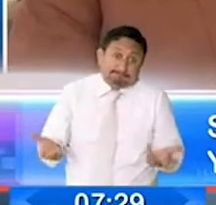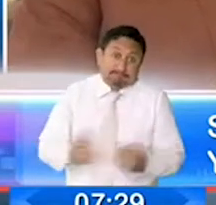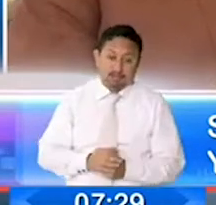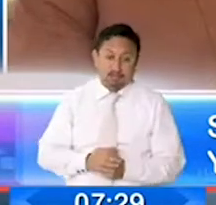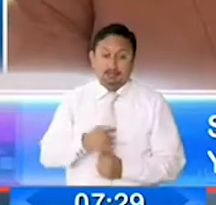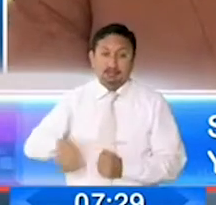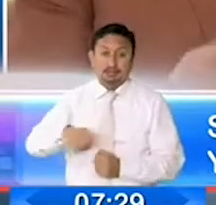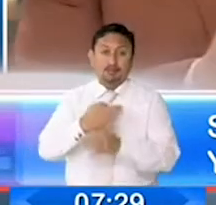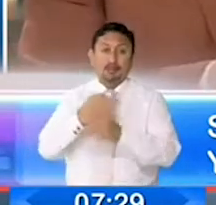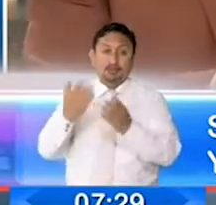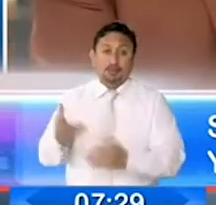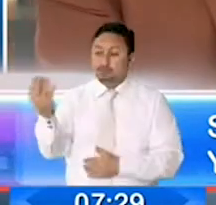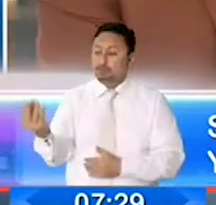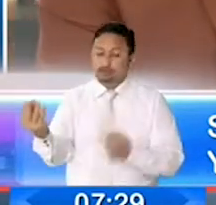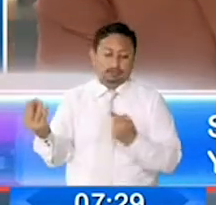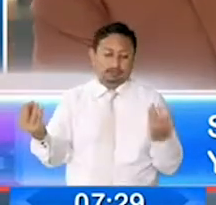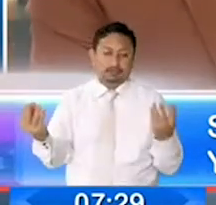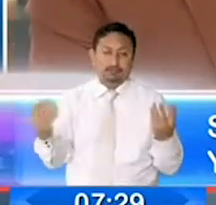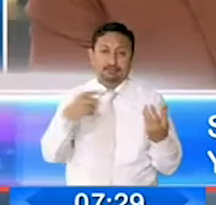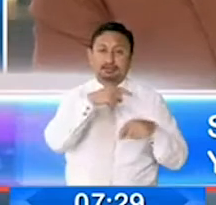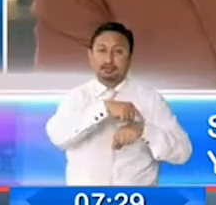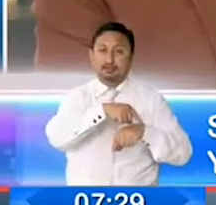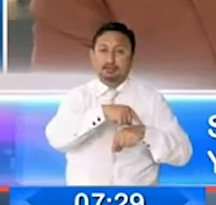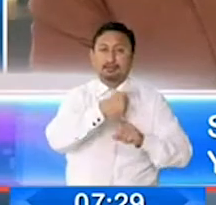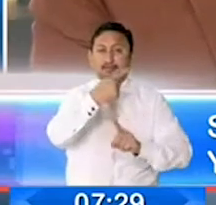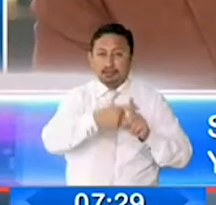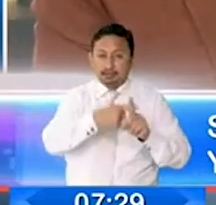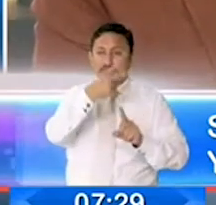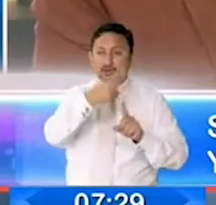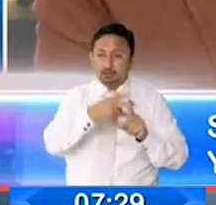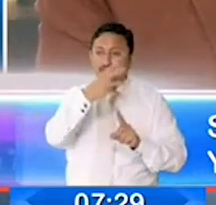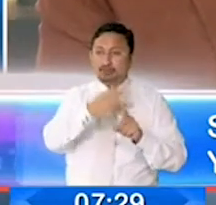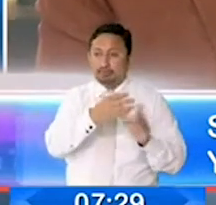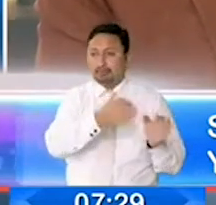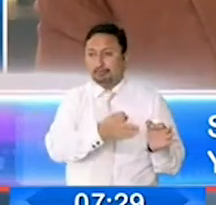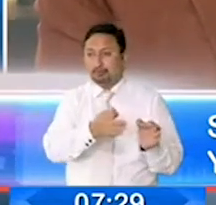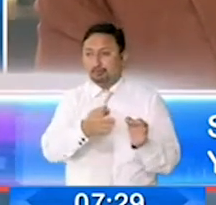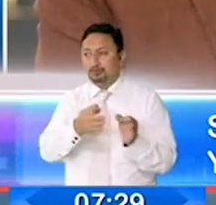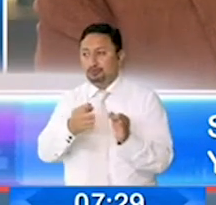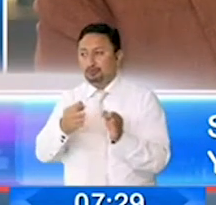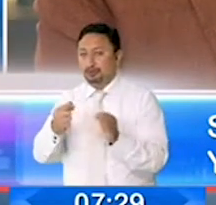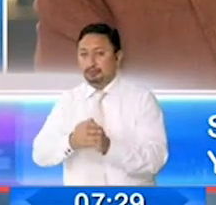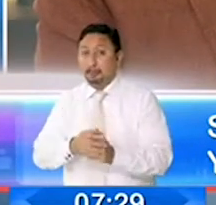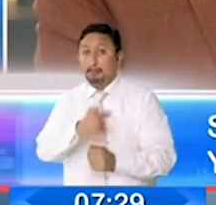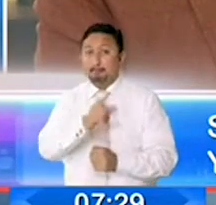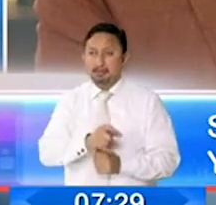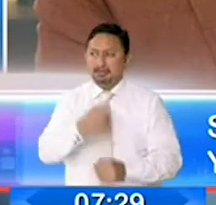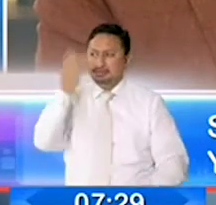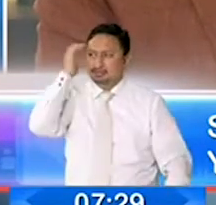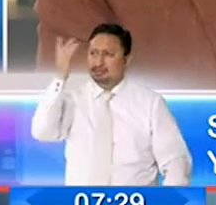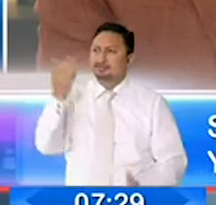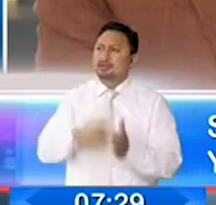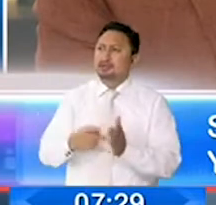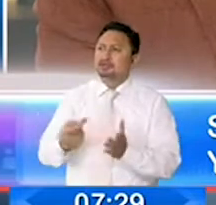la cantidad de funcionarios, esto se dilata en meses y meses. Y eso, sin duda, es lo que desespera y evalúa a la ciudadanía,